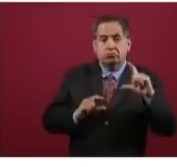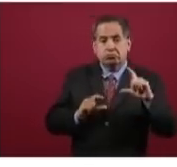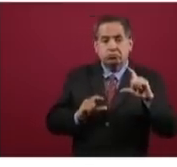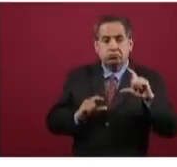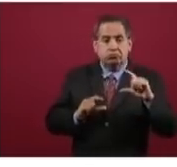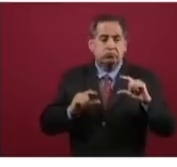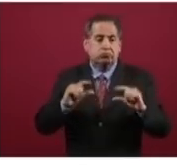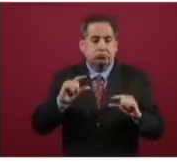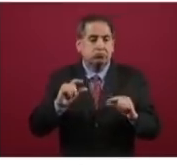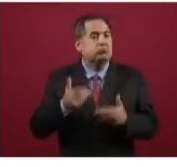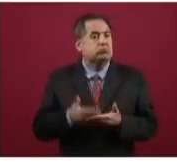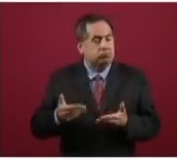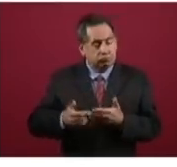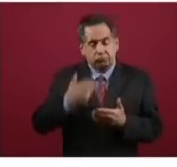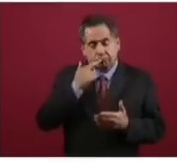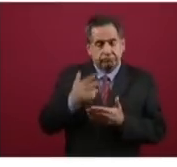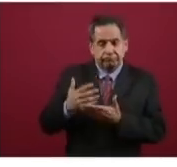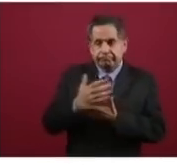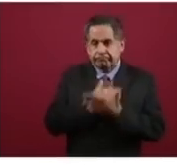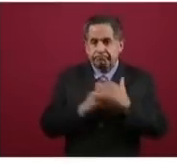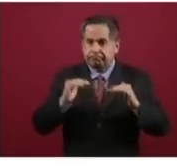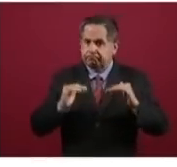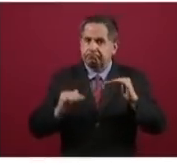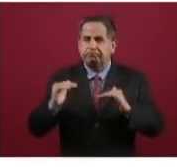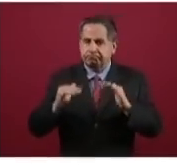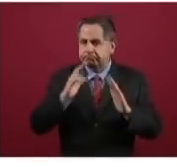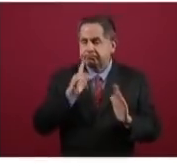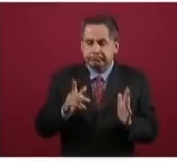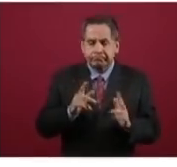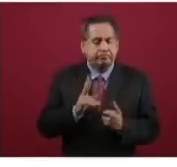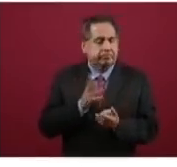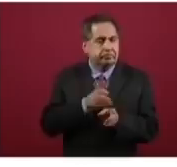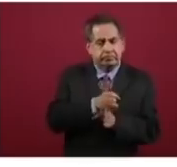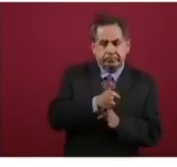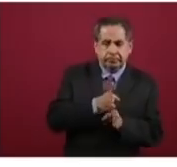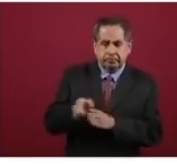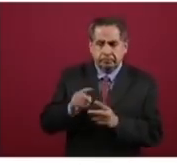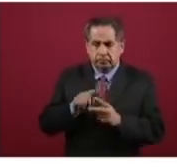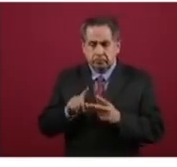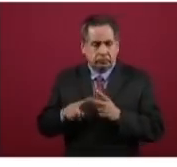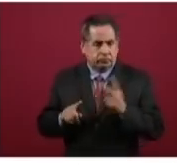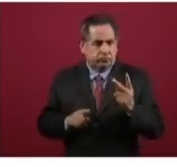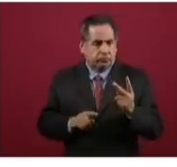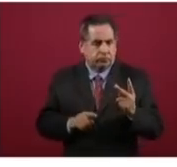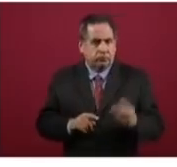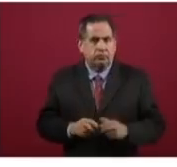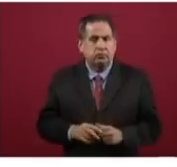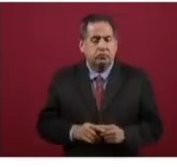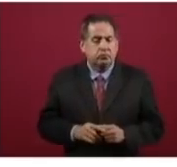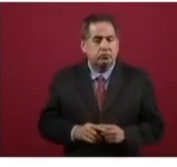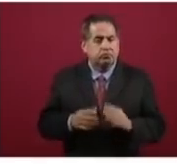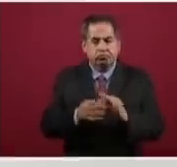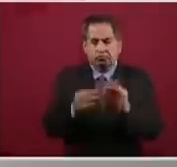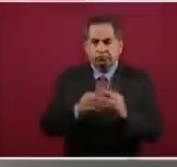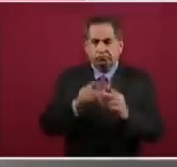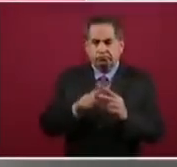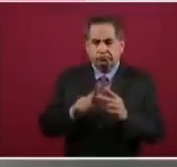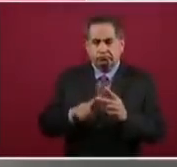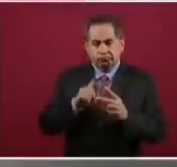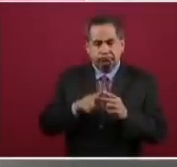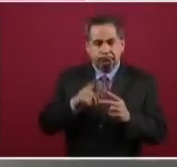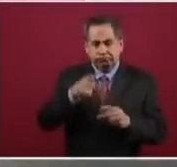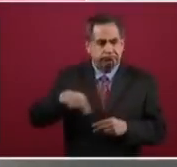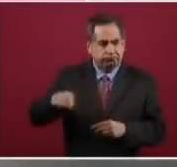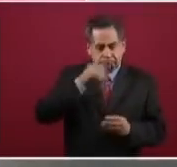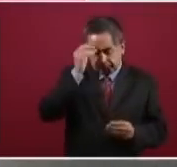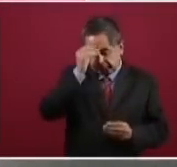mitad de los ingresos de todo el país esto tiene dos esto genera a un par de reflexiones